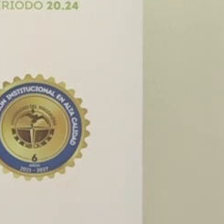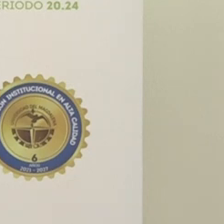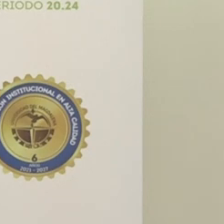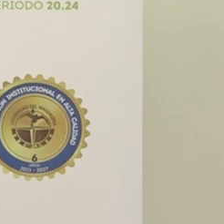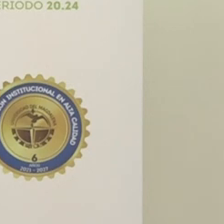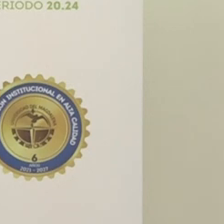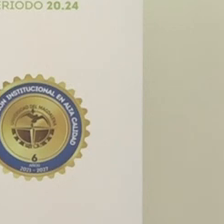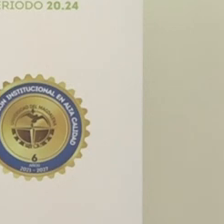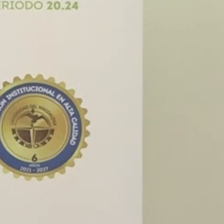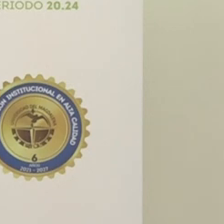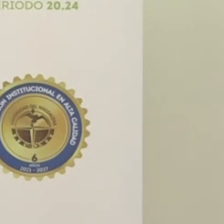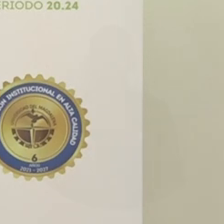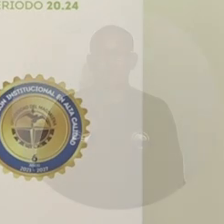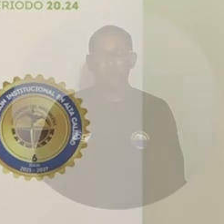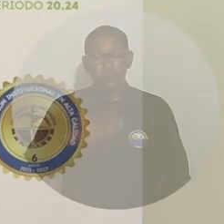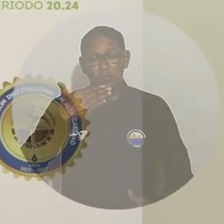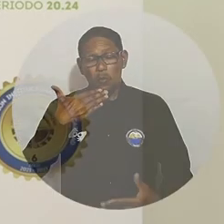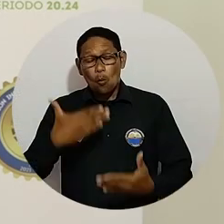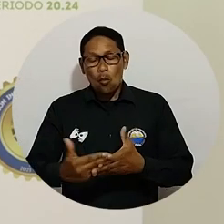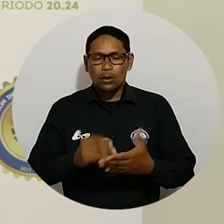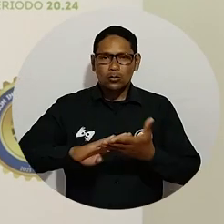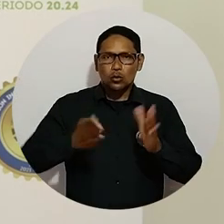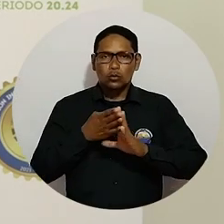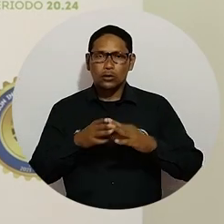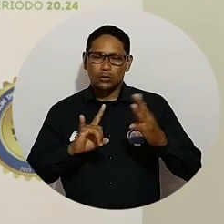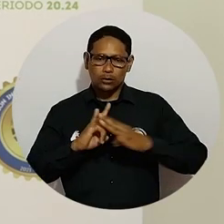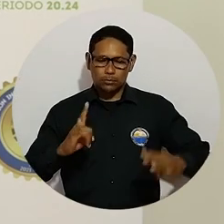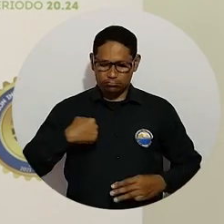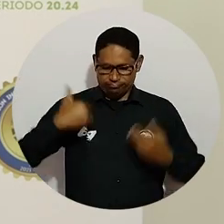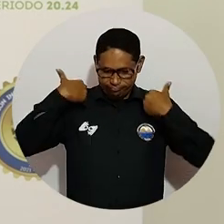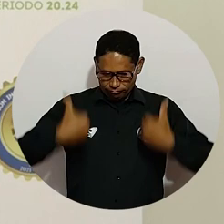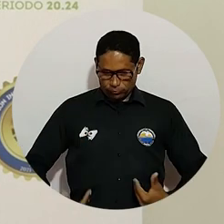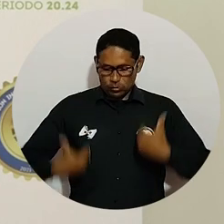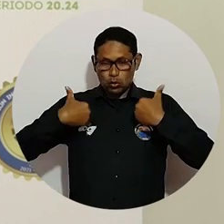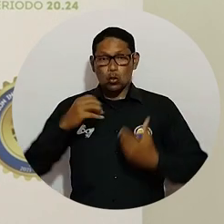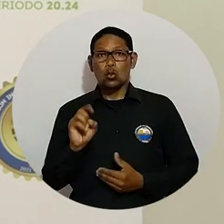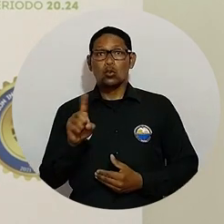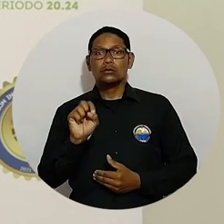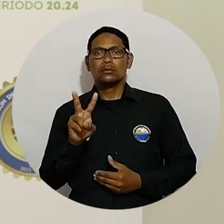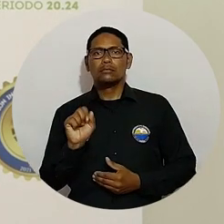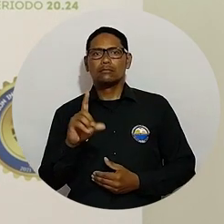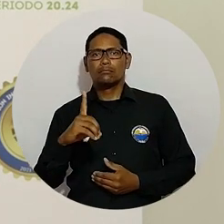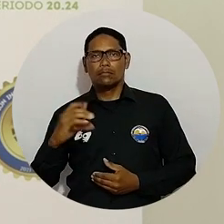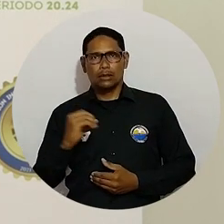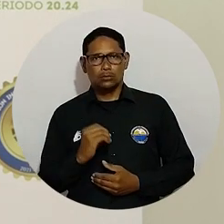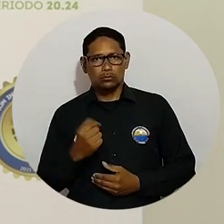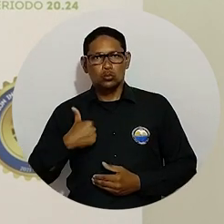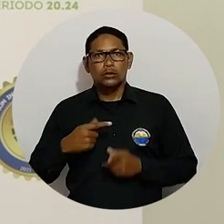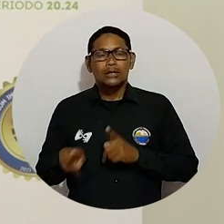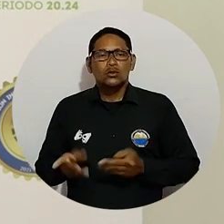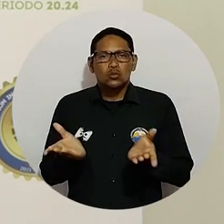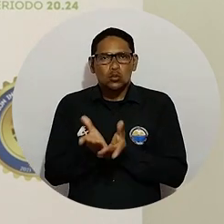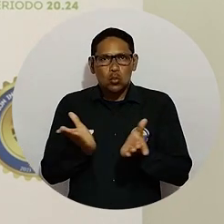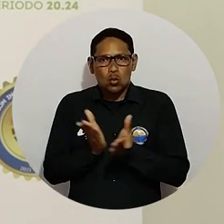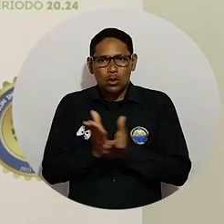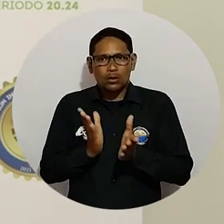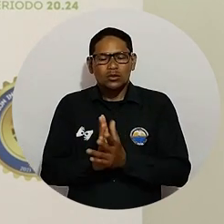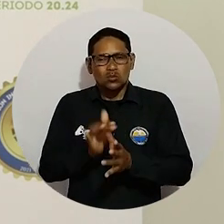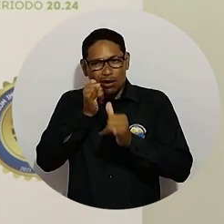Buenas Comunión y Magdalena, me presento, mi nombre es Osvaldo José Pedraza Vélez, soy estudiante del programa de Ingeniería Civil